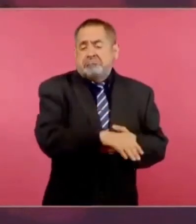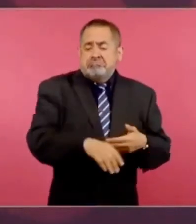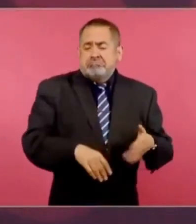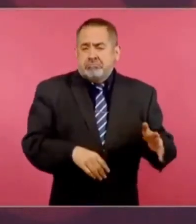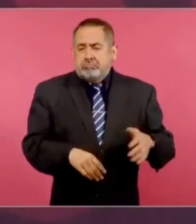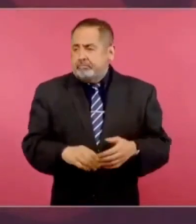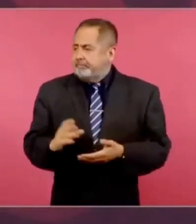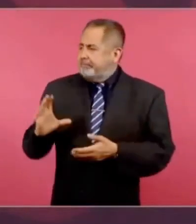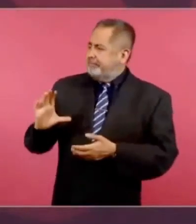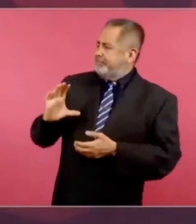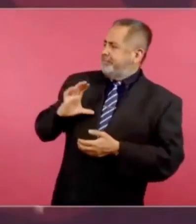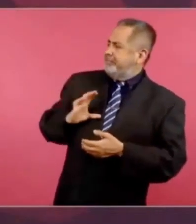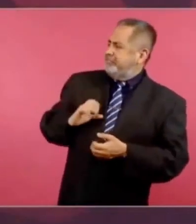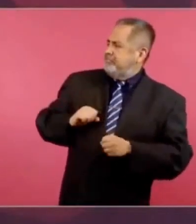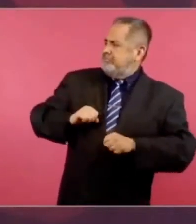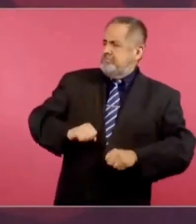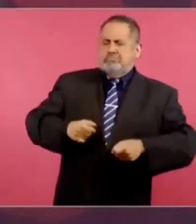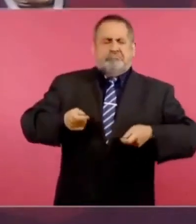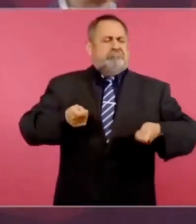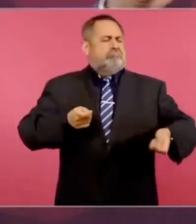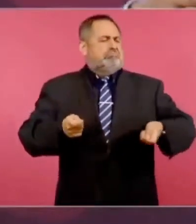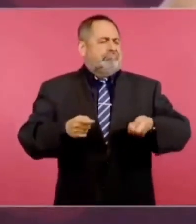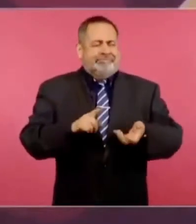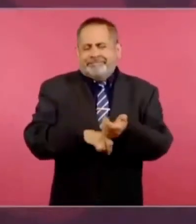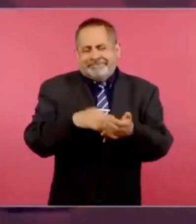poder, aunque fuese